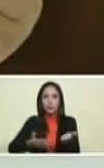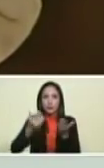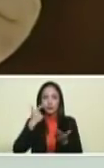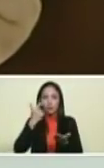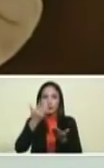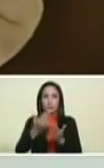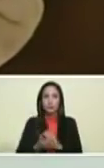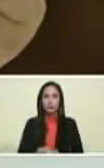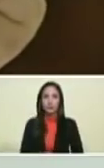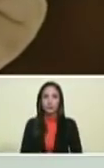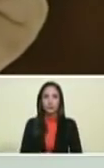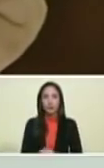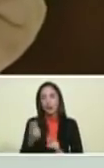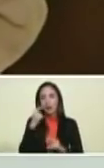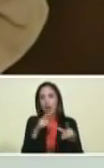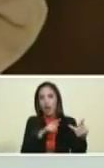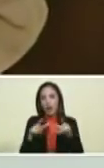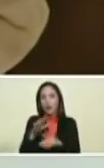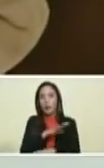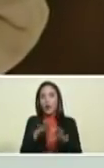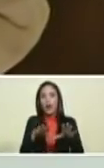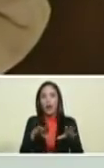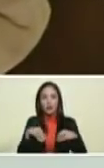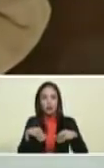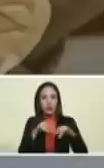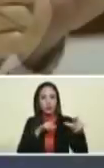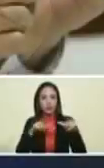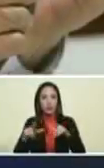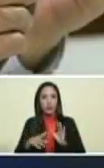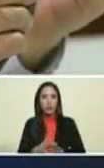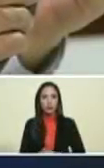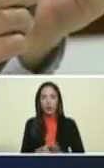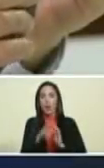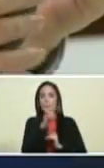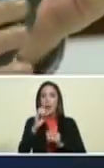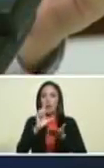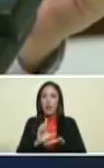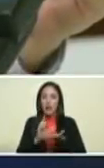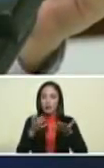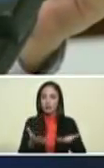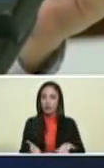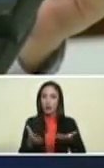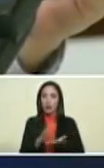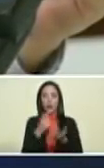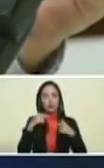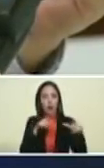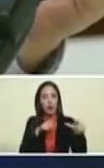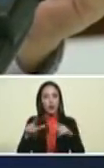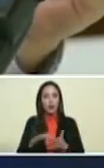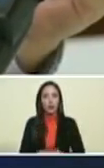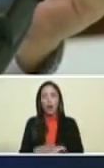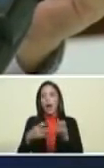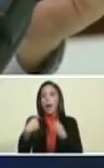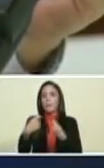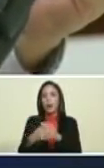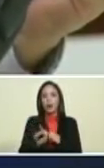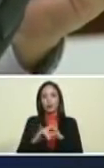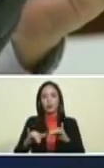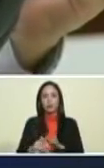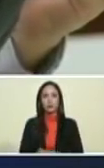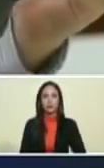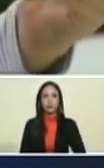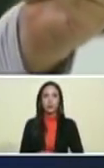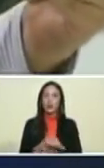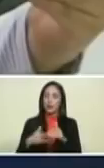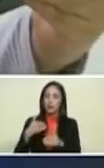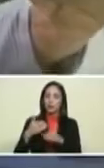tenemos... Aquí está aceptada la operación, aceptada 20 litros y queda el remanente. Allí se va